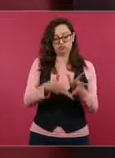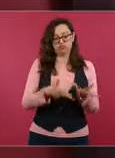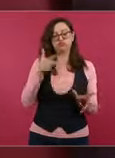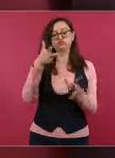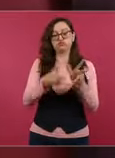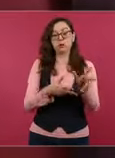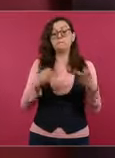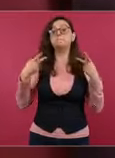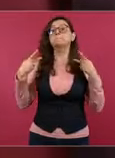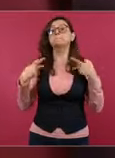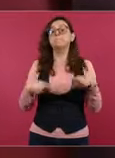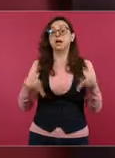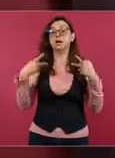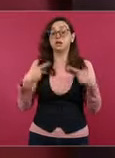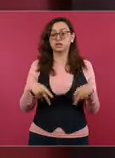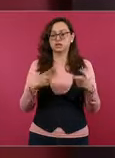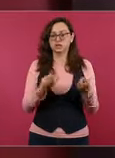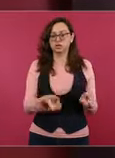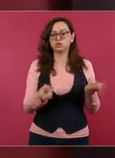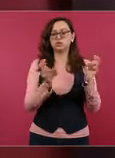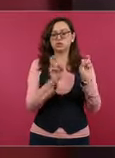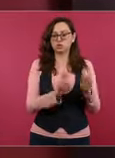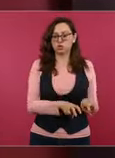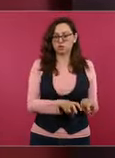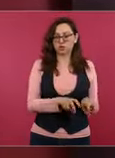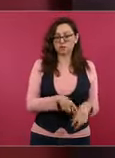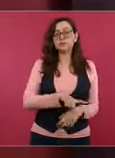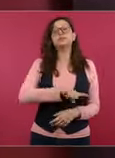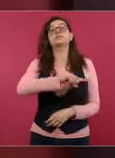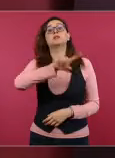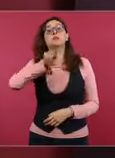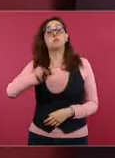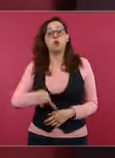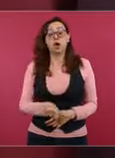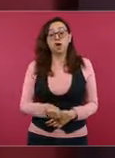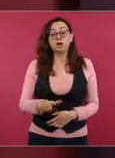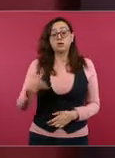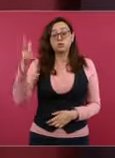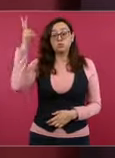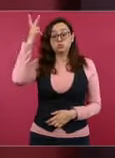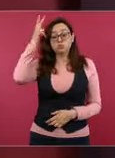Y luego que llega Porfirio Díaz